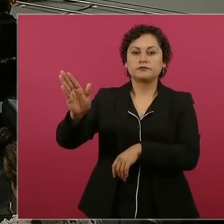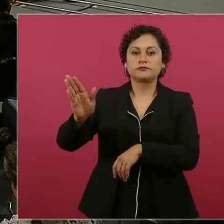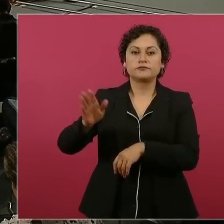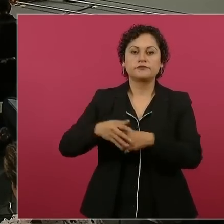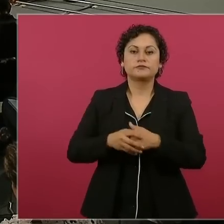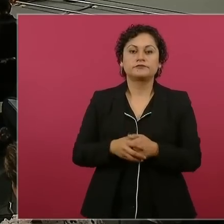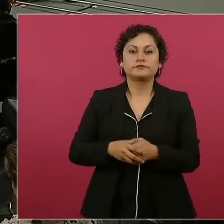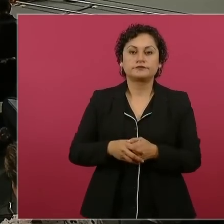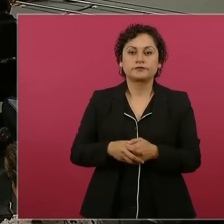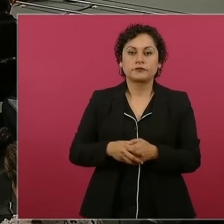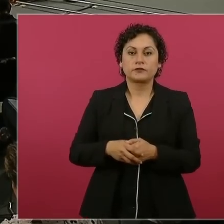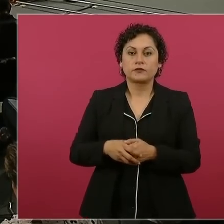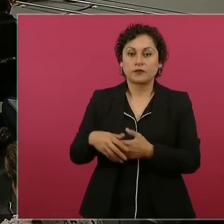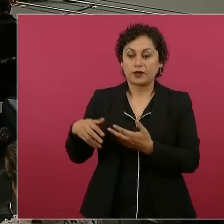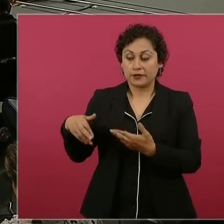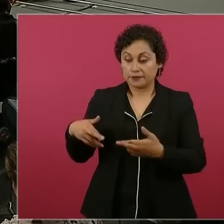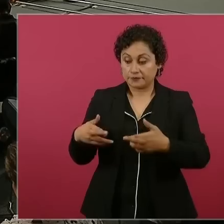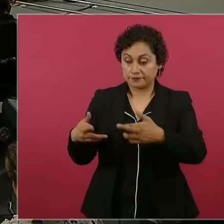a la orilla de este río,